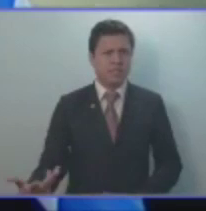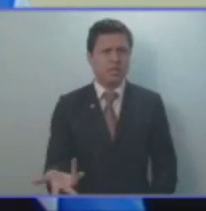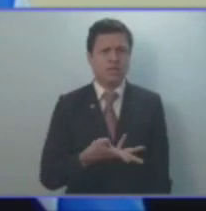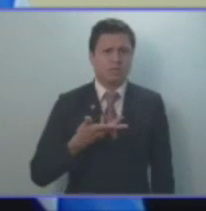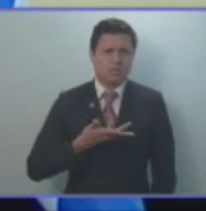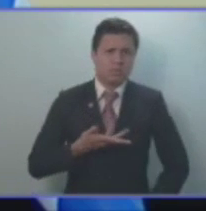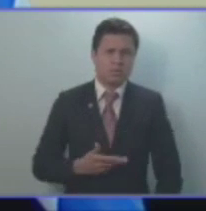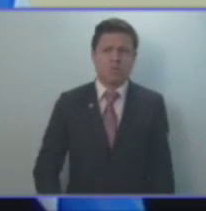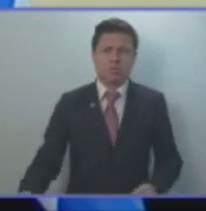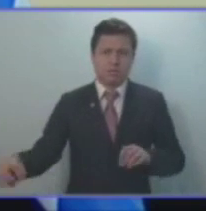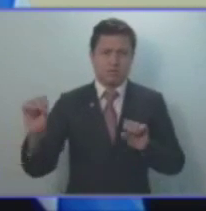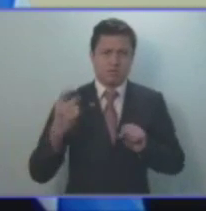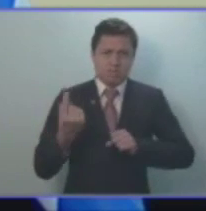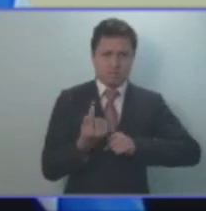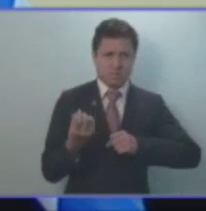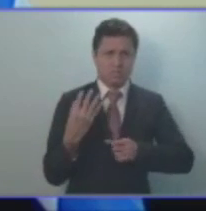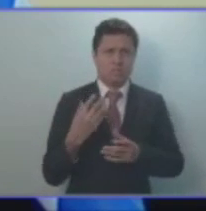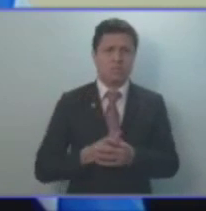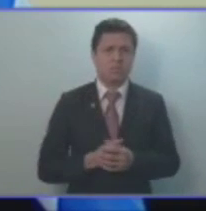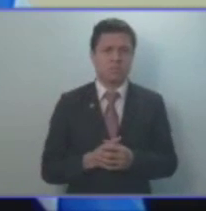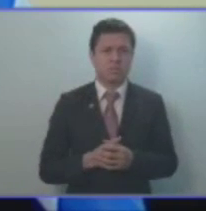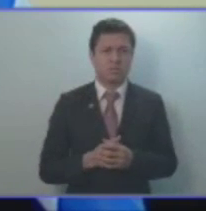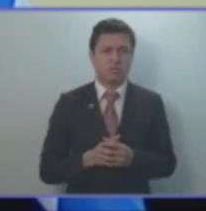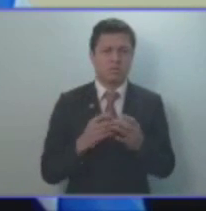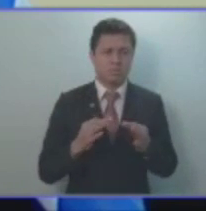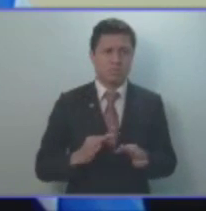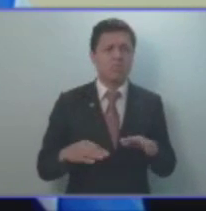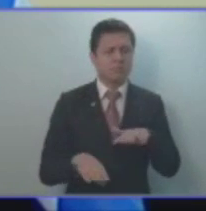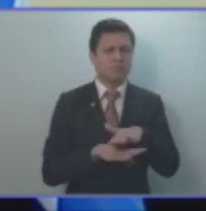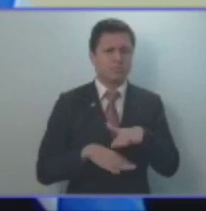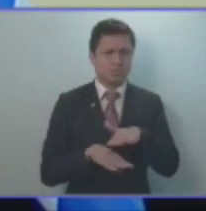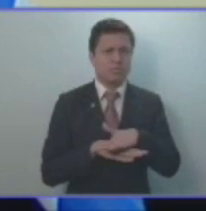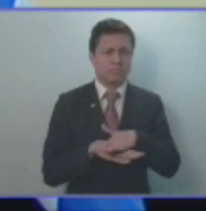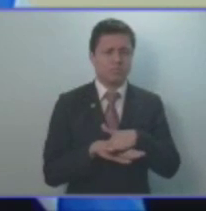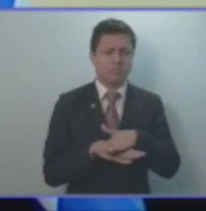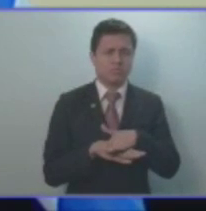que son, que con base